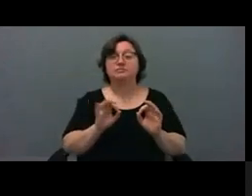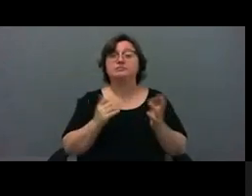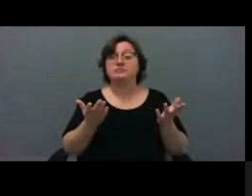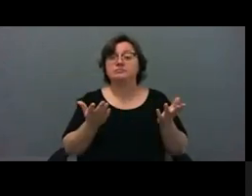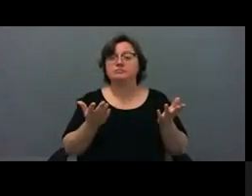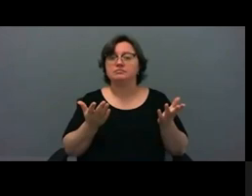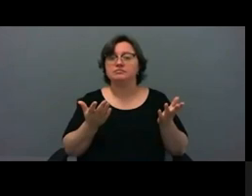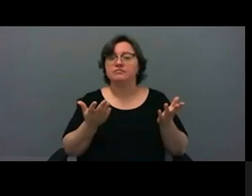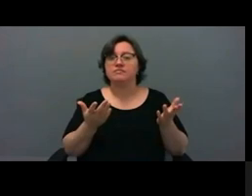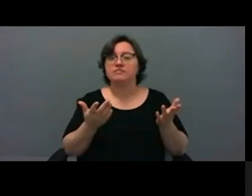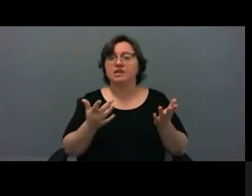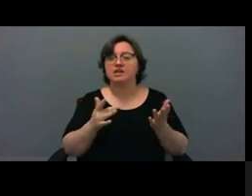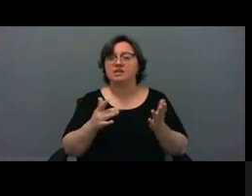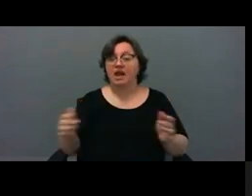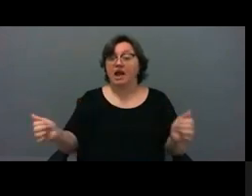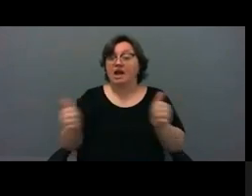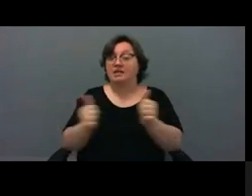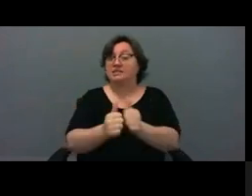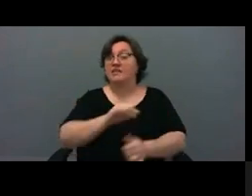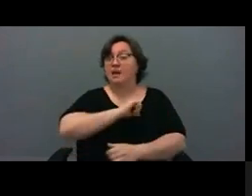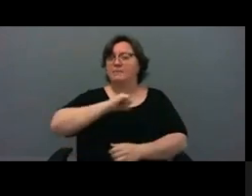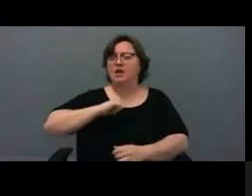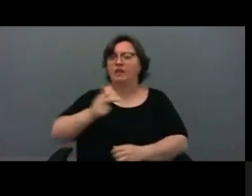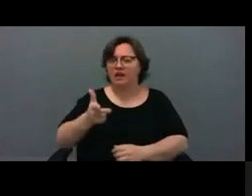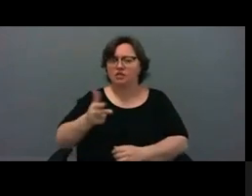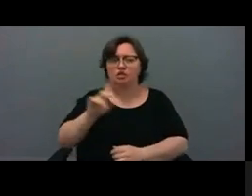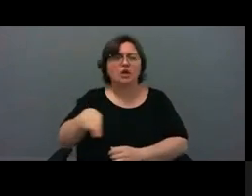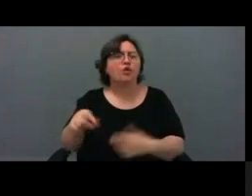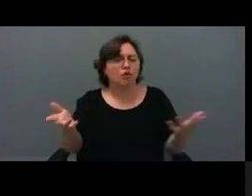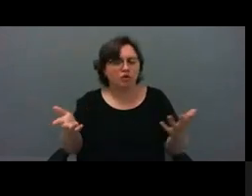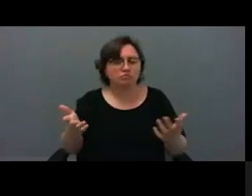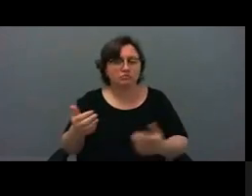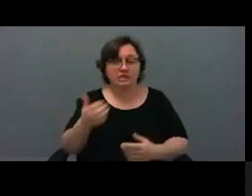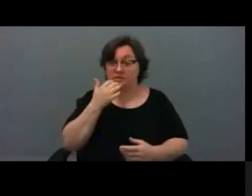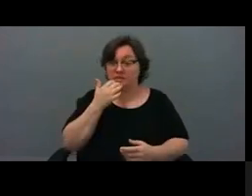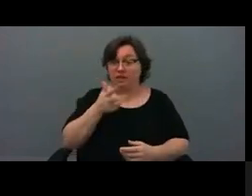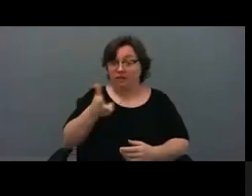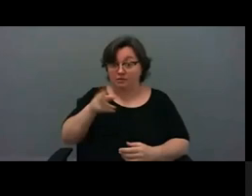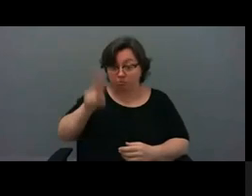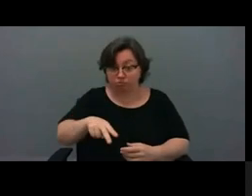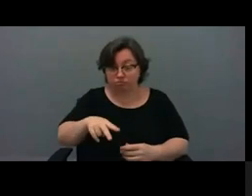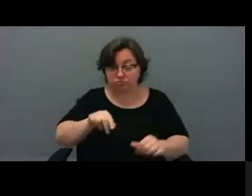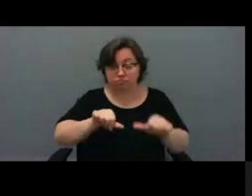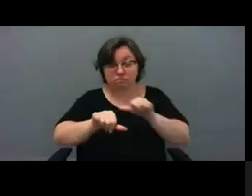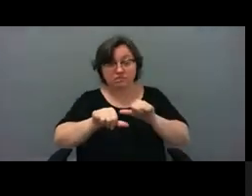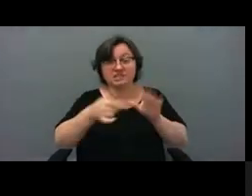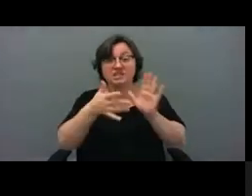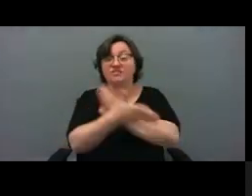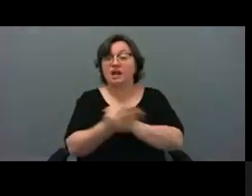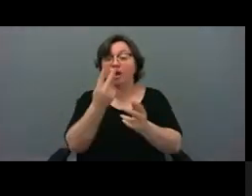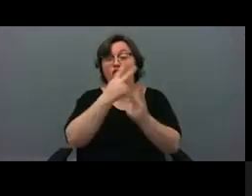es que la asistencia personal es un derecho? Y si es un derecho, ¿no debería ser